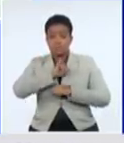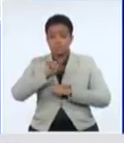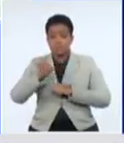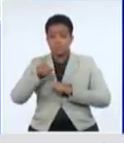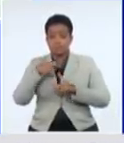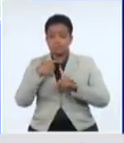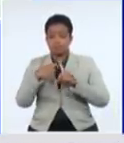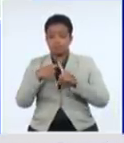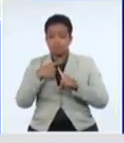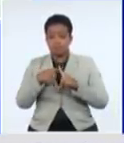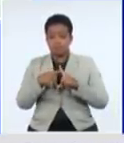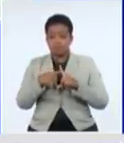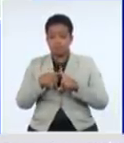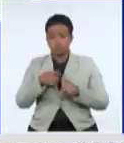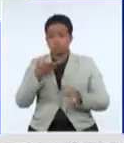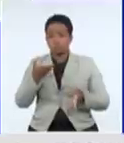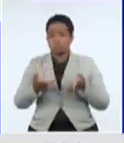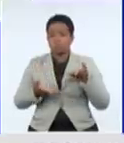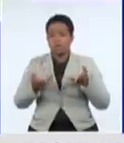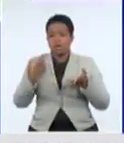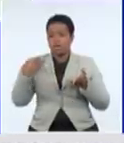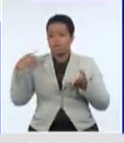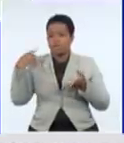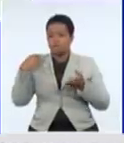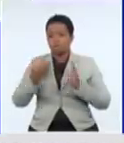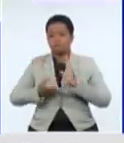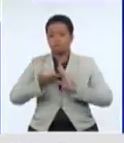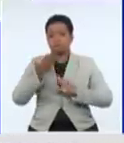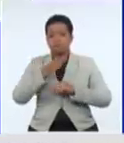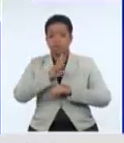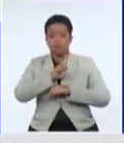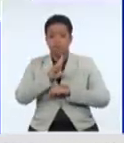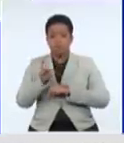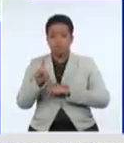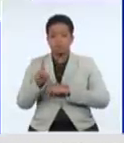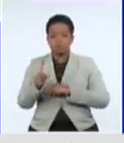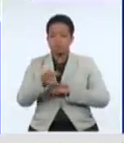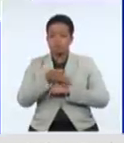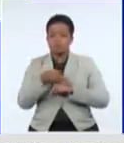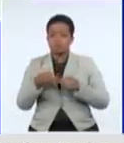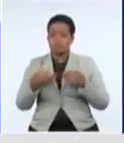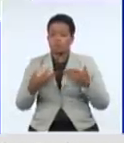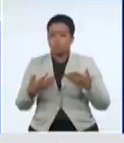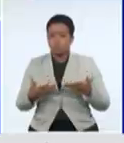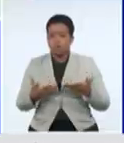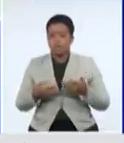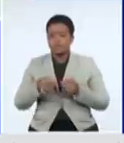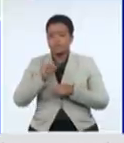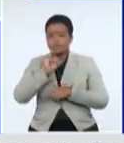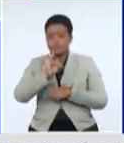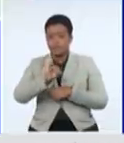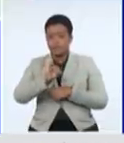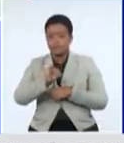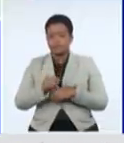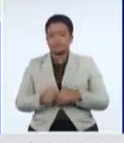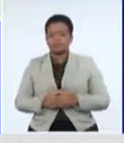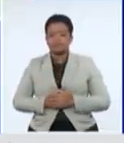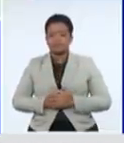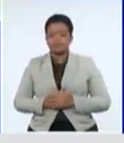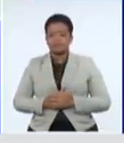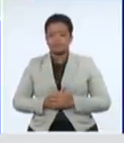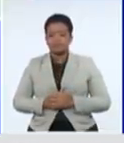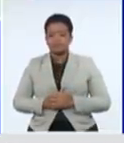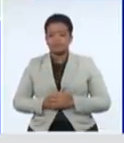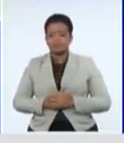autóctonos, 11 casos más en relación con el día anterior y con una transmisión en 7 de sus 8 municipios.